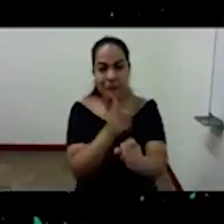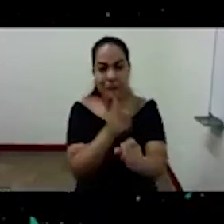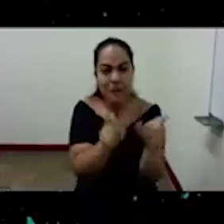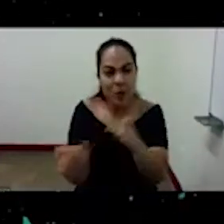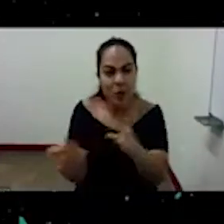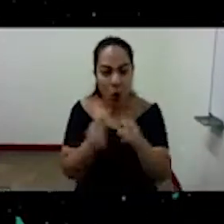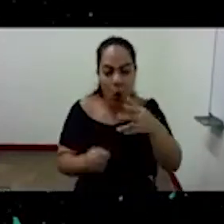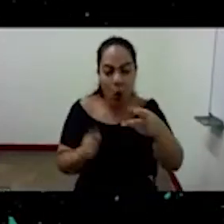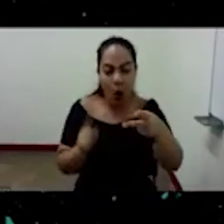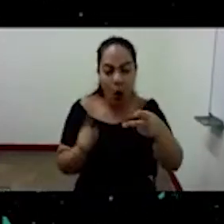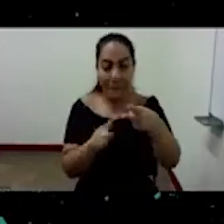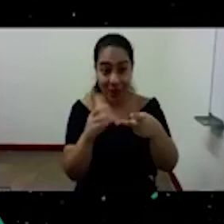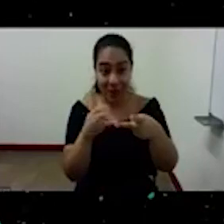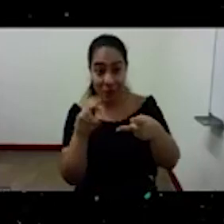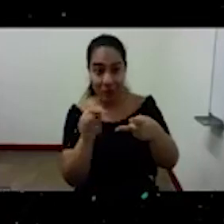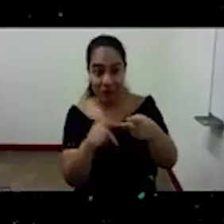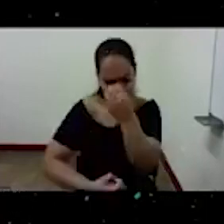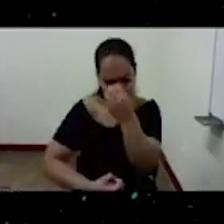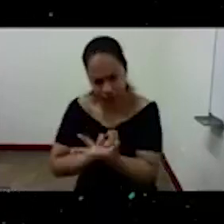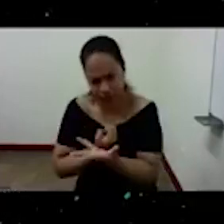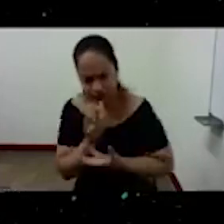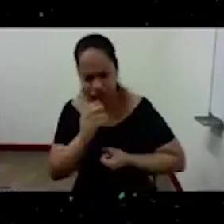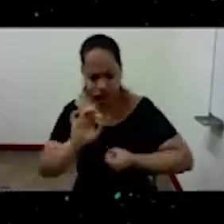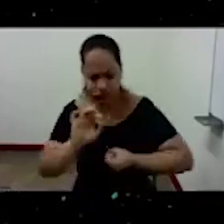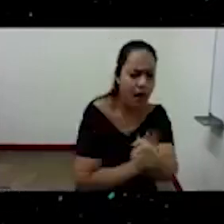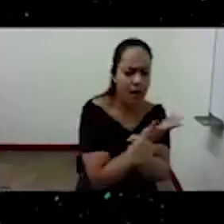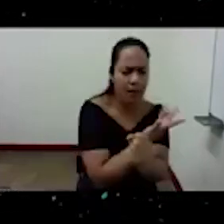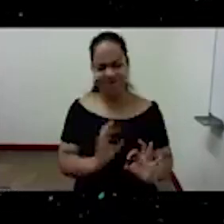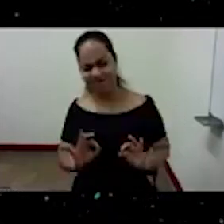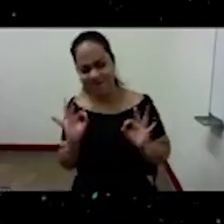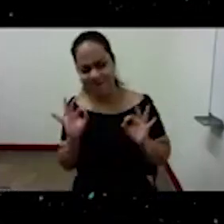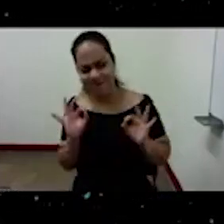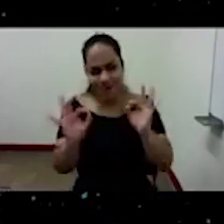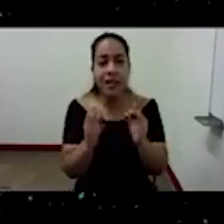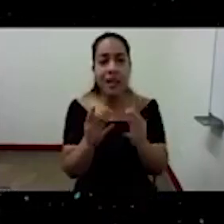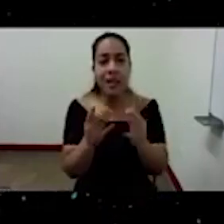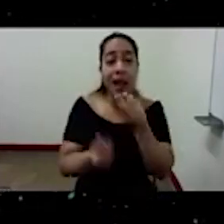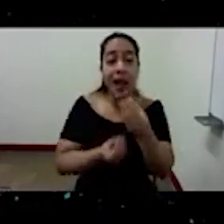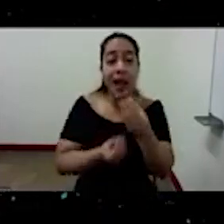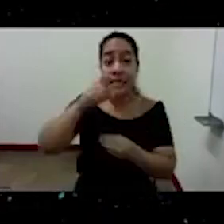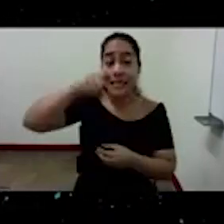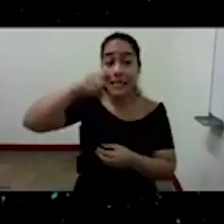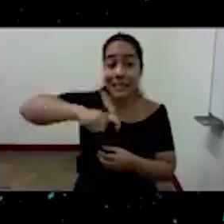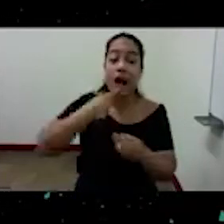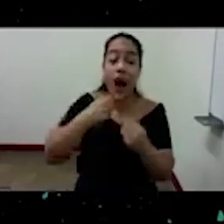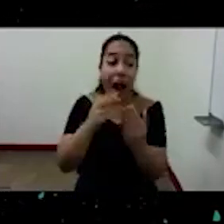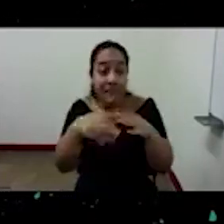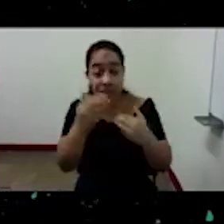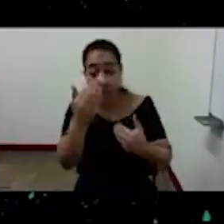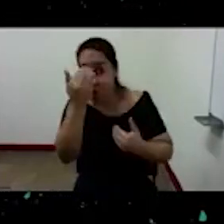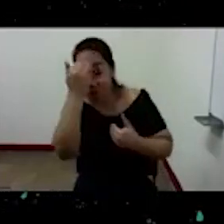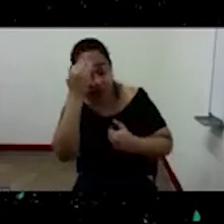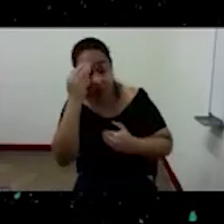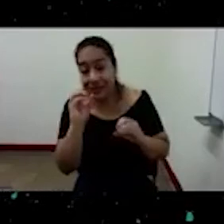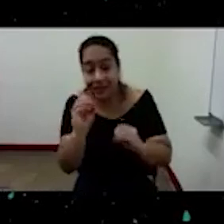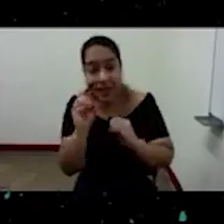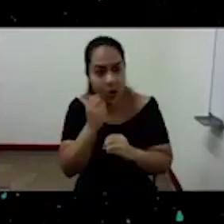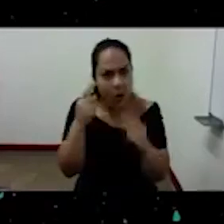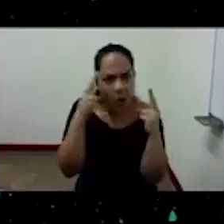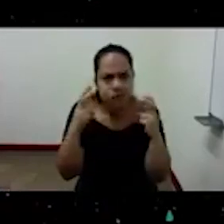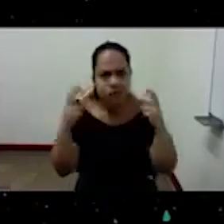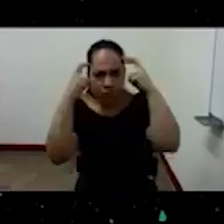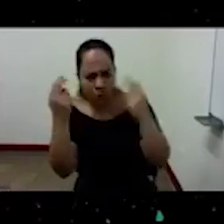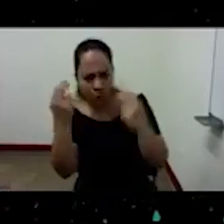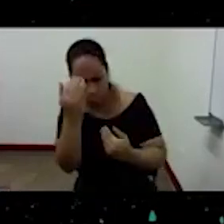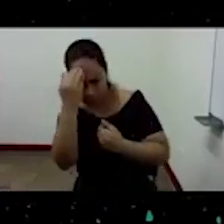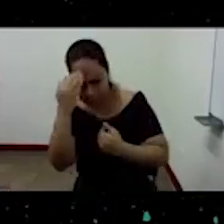dionisiaco, la expresión poética por excelencia, necesariamente inconsciente, al juicio intelectual de la